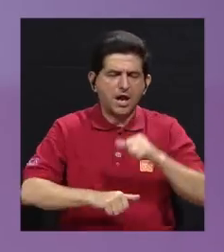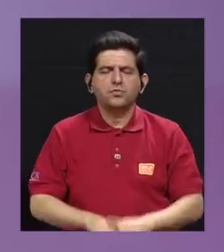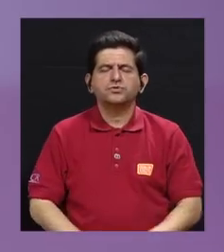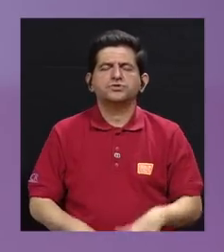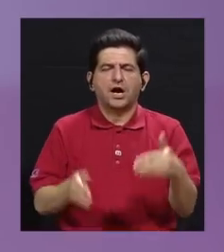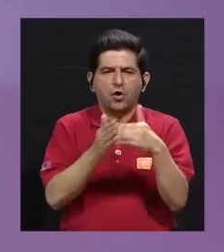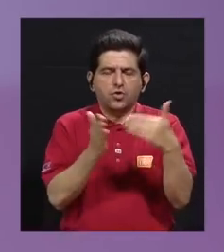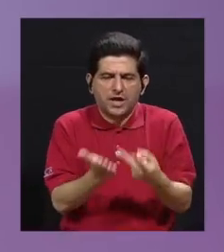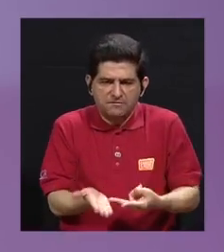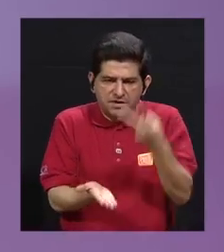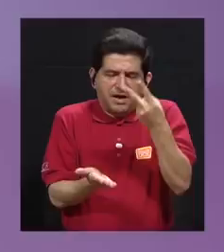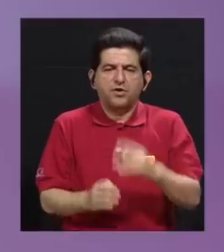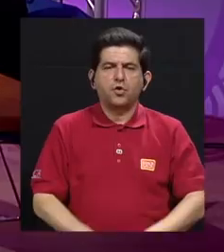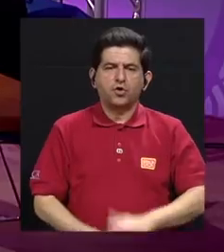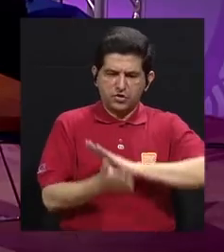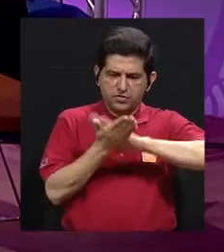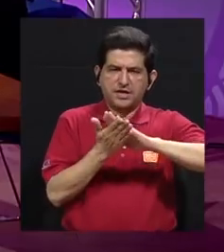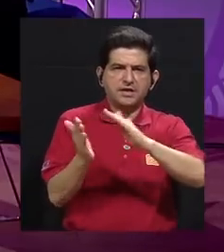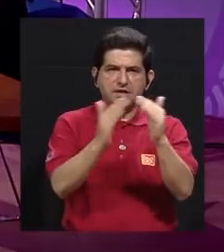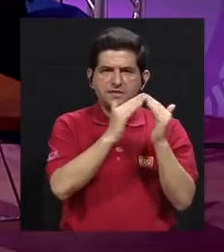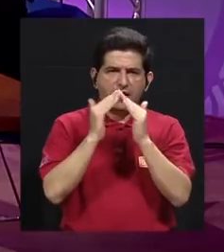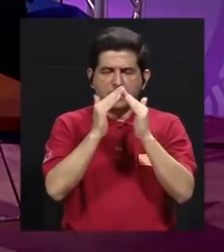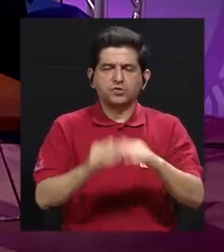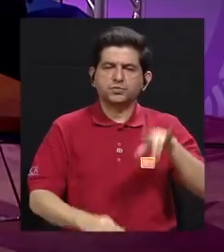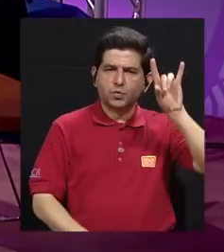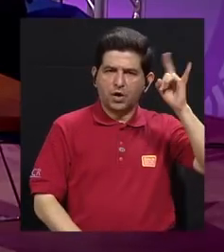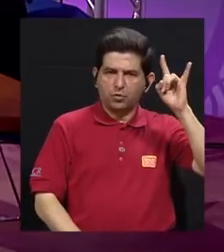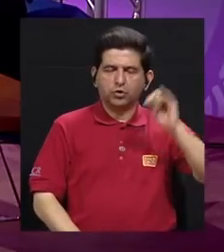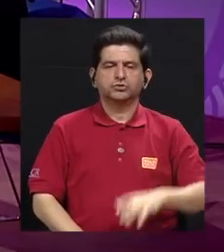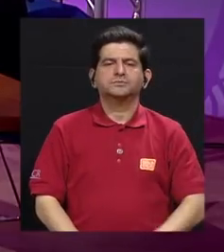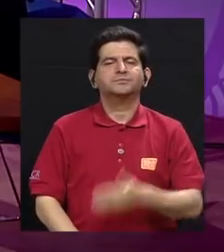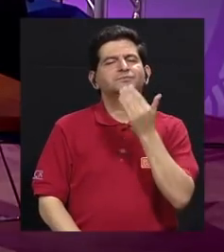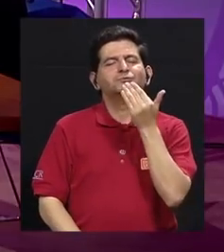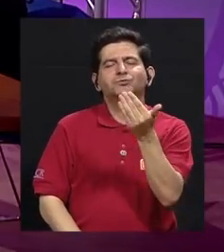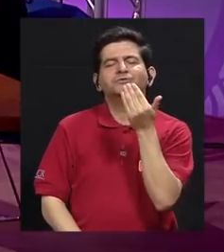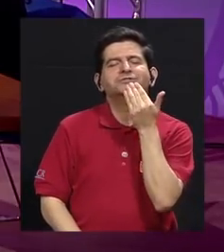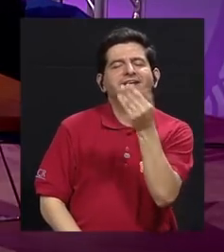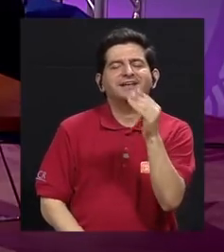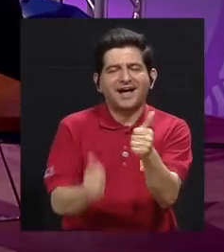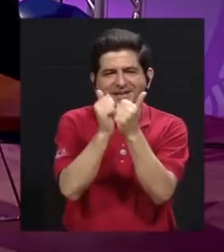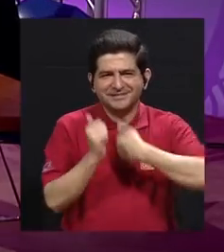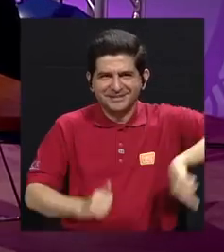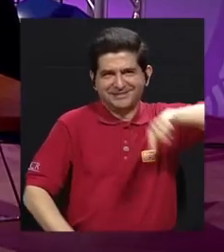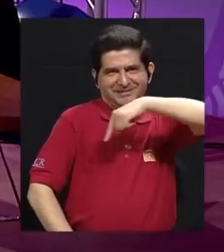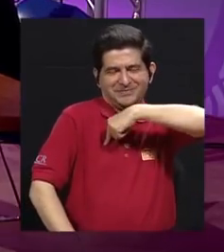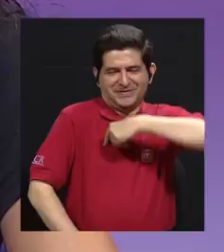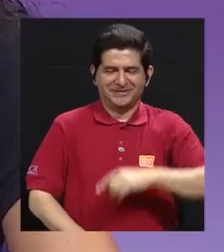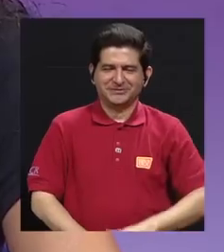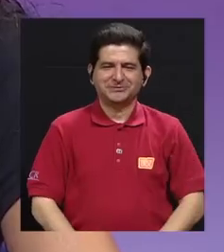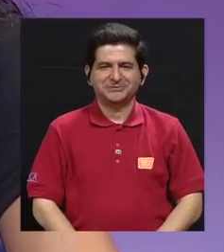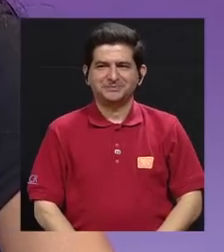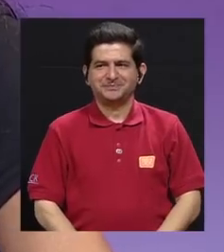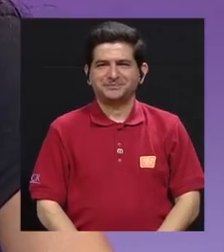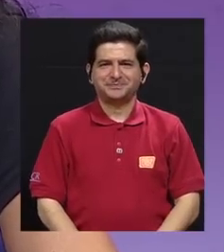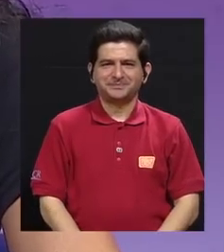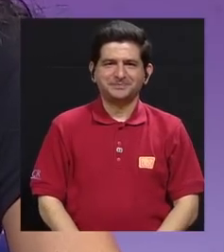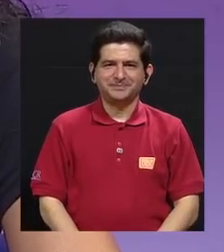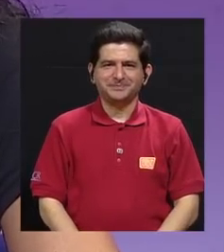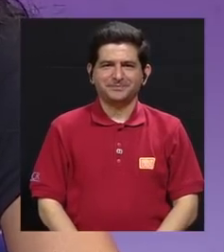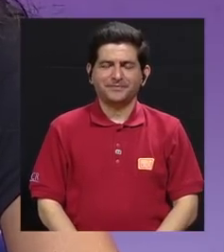y para las luchas, ¿no?, de reivindicación de dignidad de los pueblos en Bolivia. Muchas gracias, Silvia, por acompañarnos.